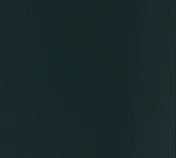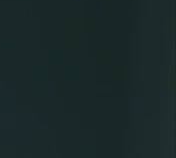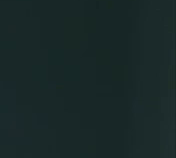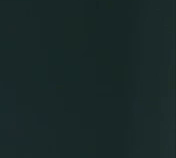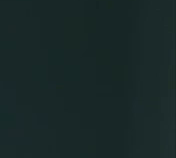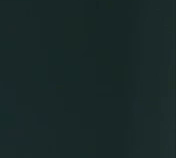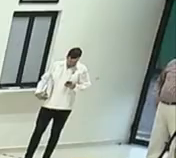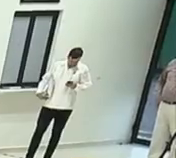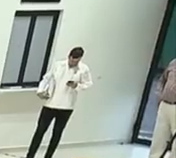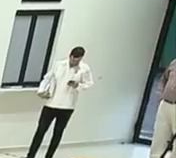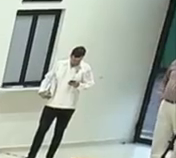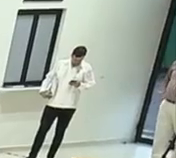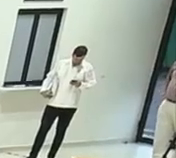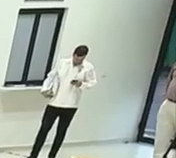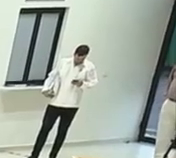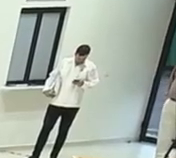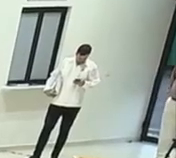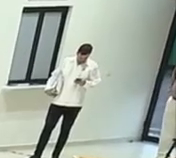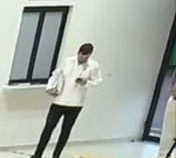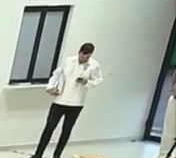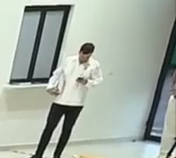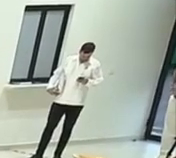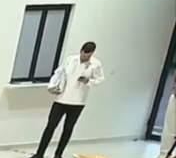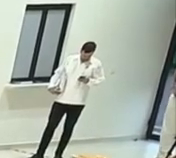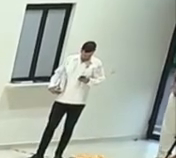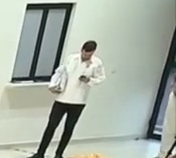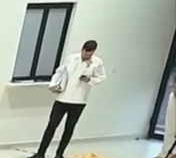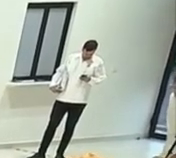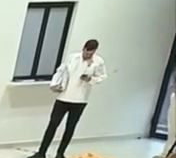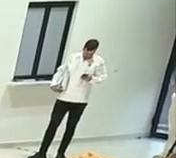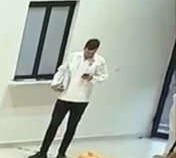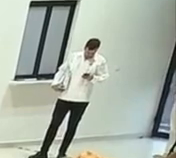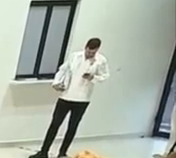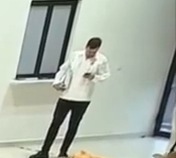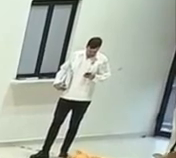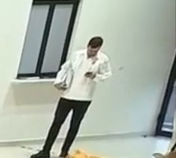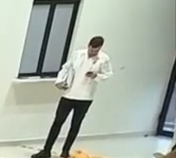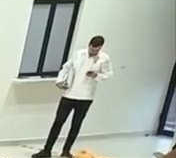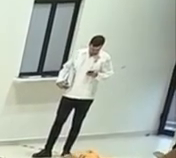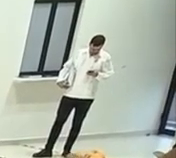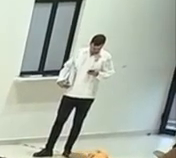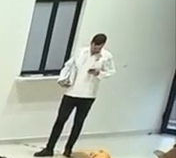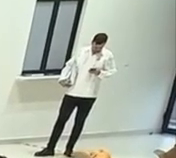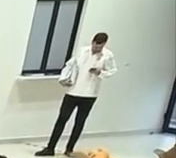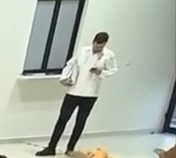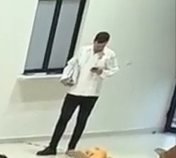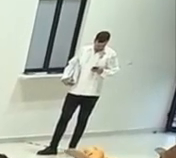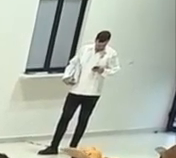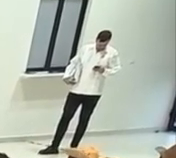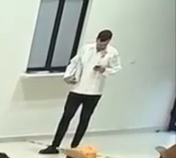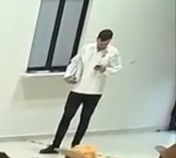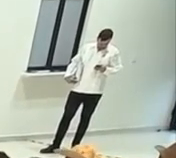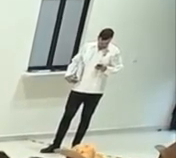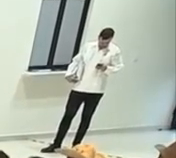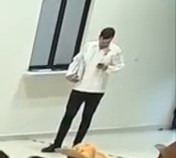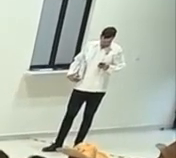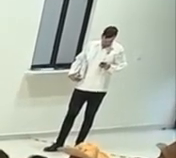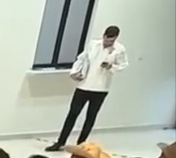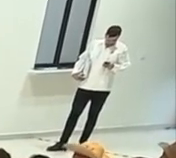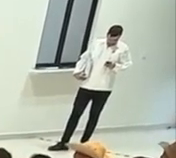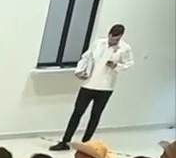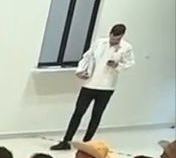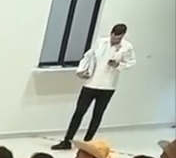Hoy el presidente Andrés Manuel López Obrador se refirió a las recientes protestas de organizaciones campesinas. Desde luego que nosotros